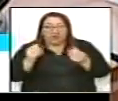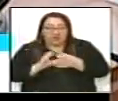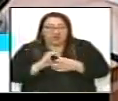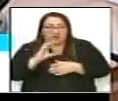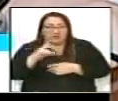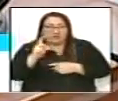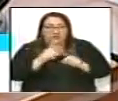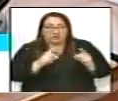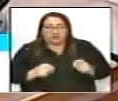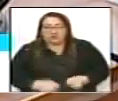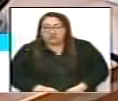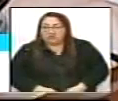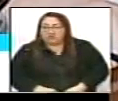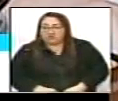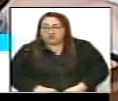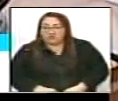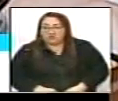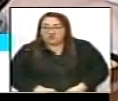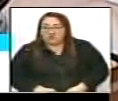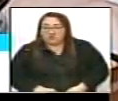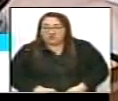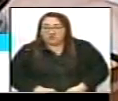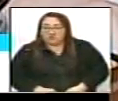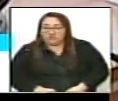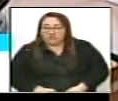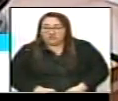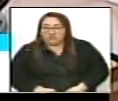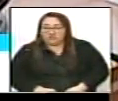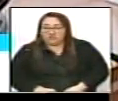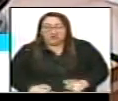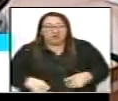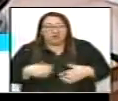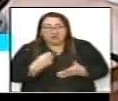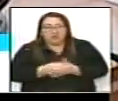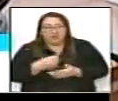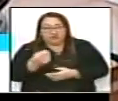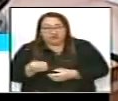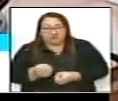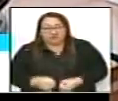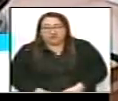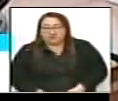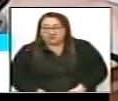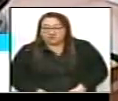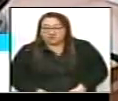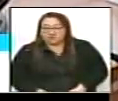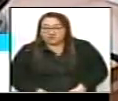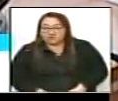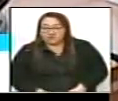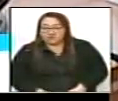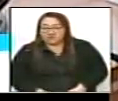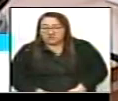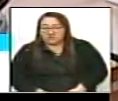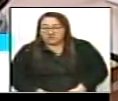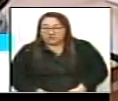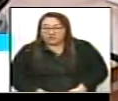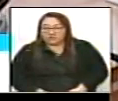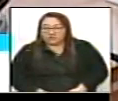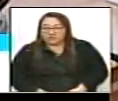a la supervisión con recursos ordinarios, porque no podíamos pagarlo a través del concesión, a través de del